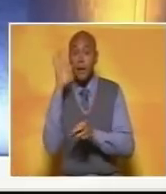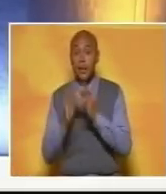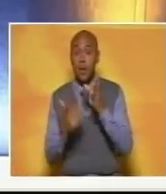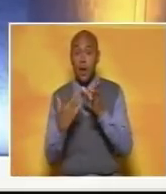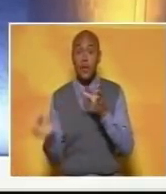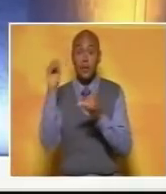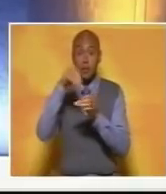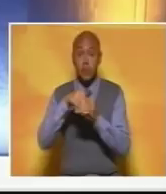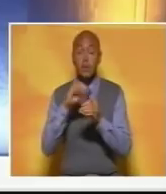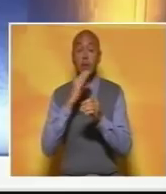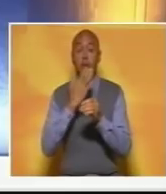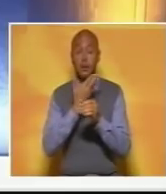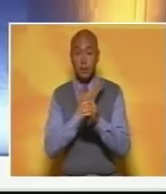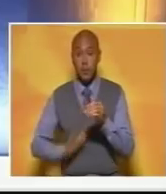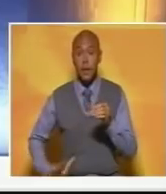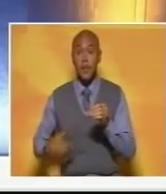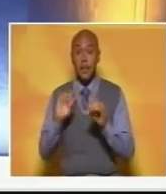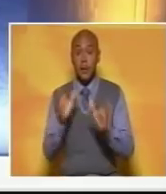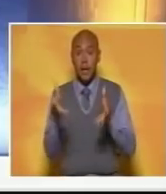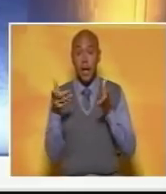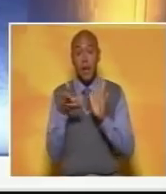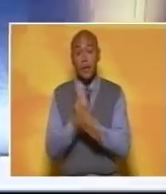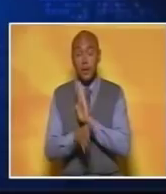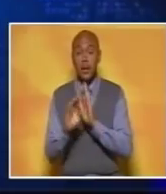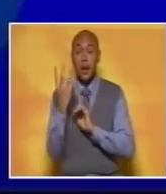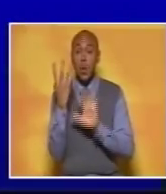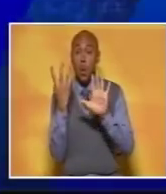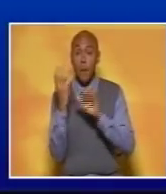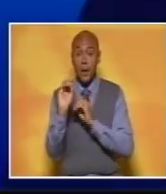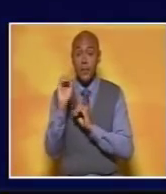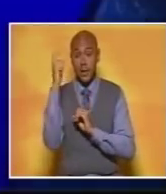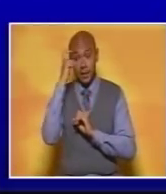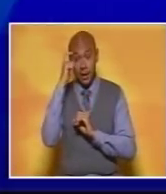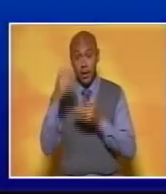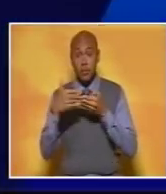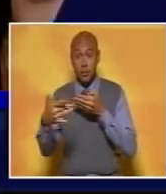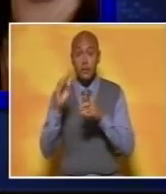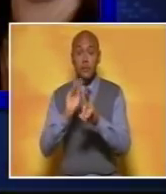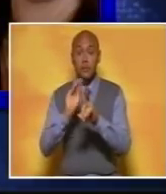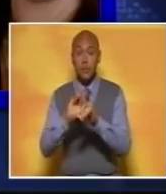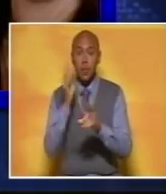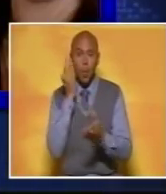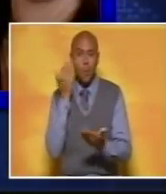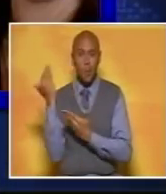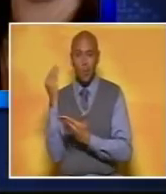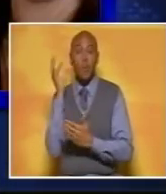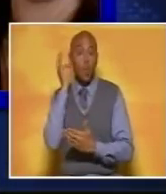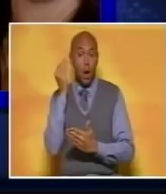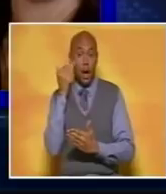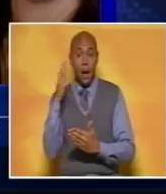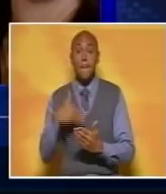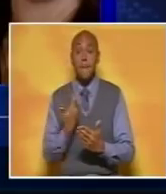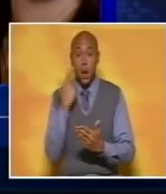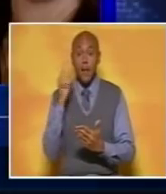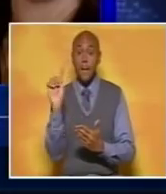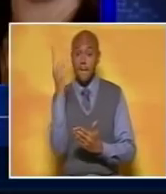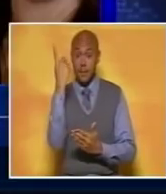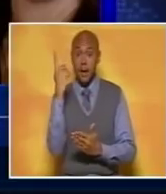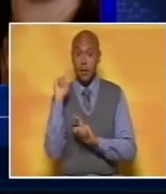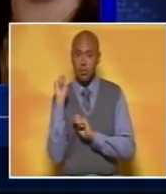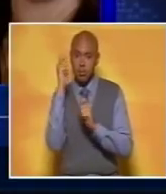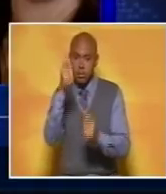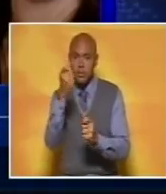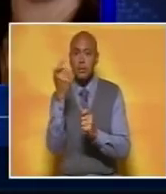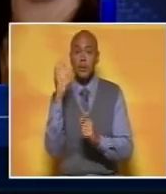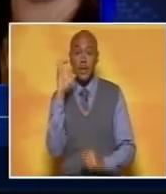hasta 90 días para llamar a elecciones. La legisladora de oposición, quien es posible que figure como primera autoridad del Senado